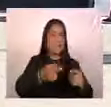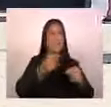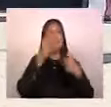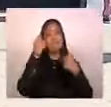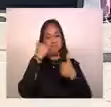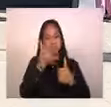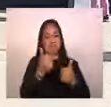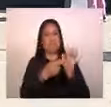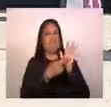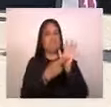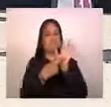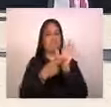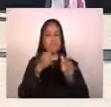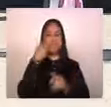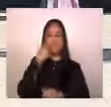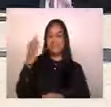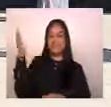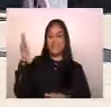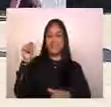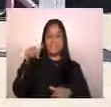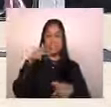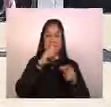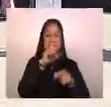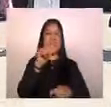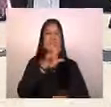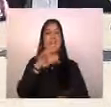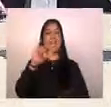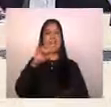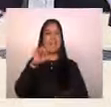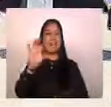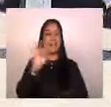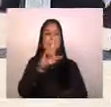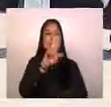bien representadas en la Carrillo Ramírez.